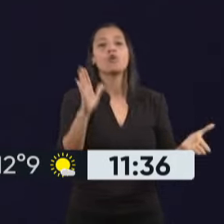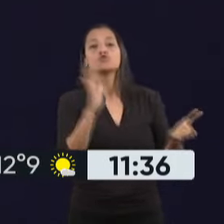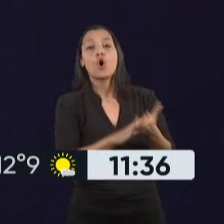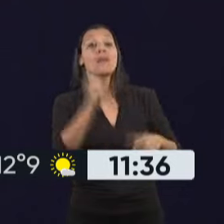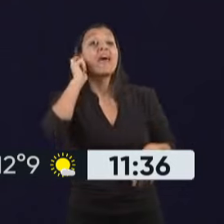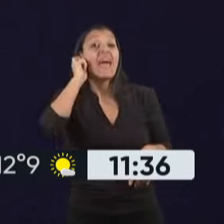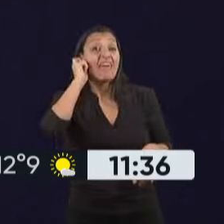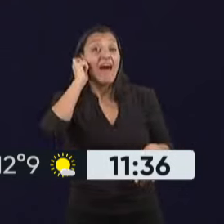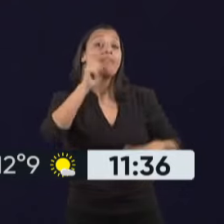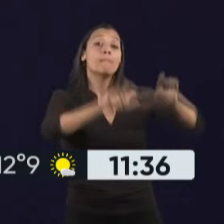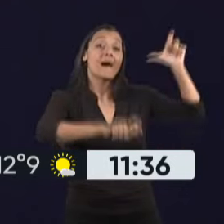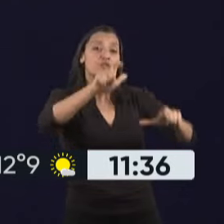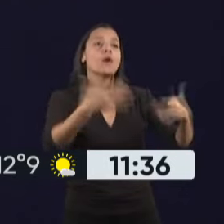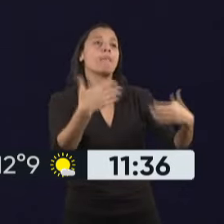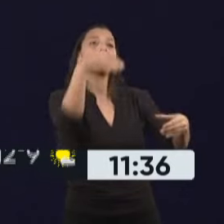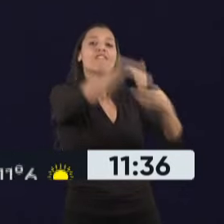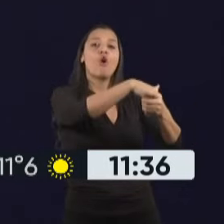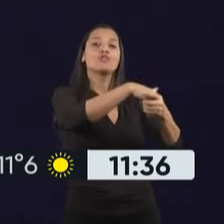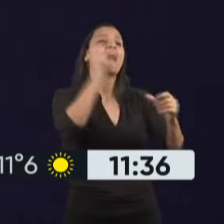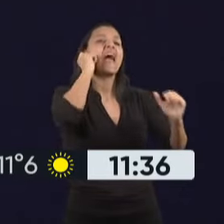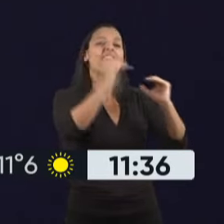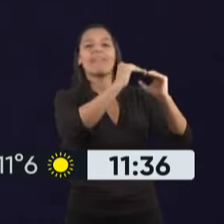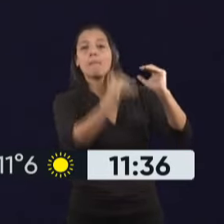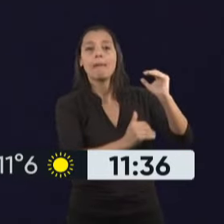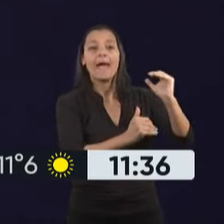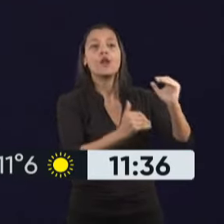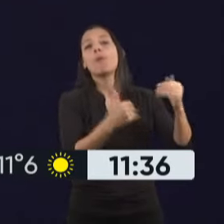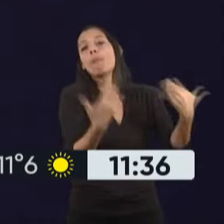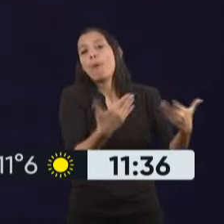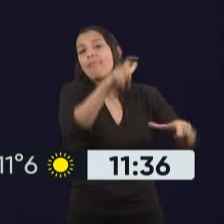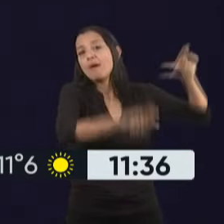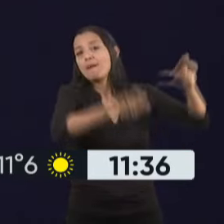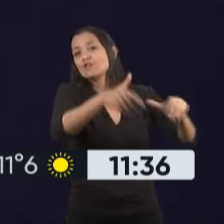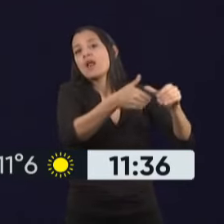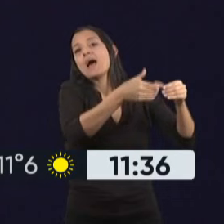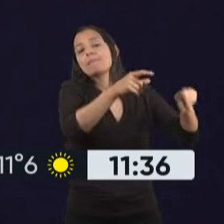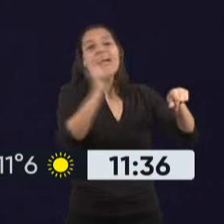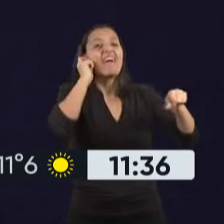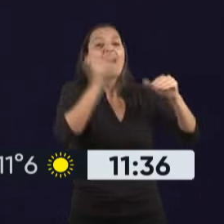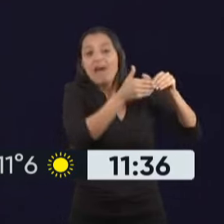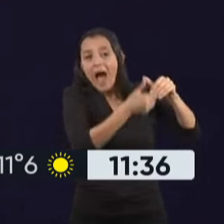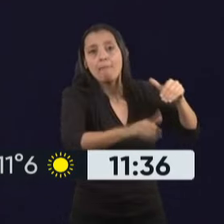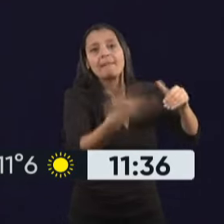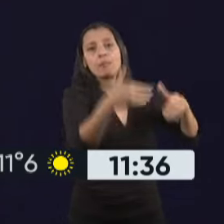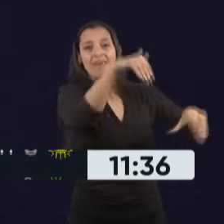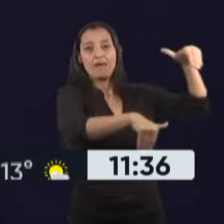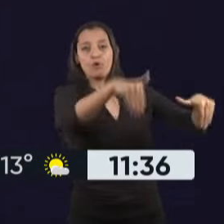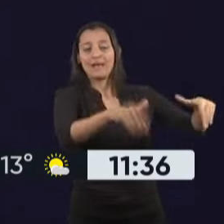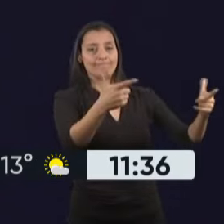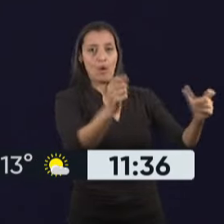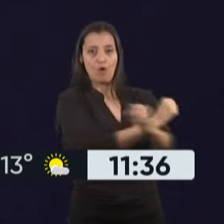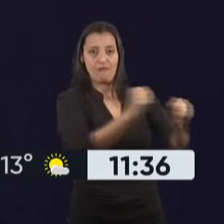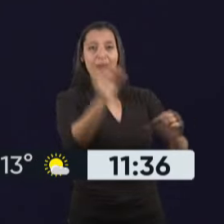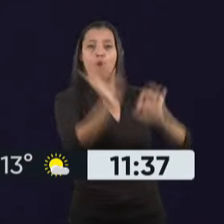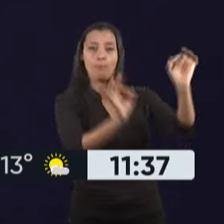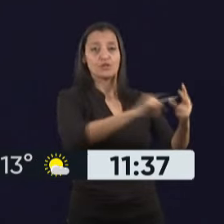edad de votación o que se le permite a los argentinos, a partir de la edad a la que se le permite a los argentinos votar. Y en cuanto